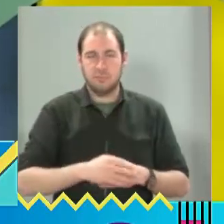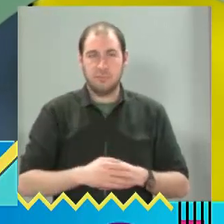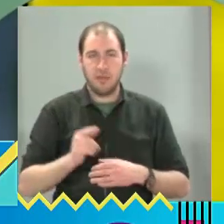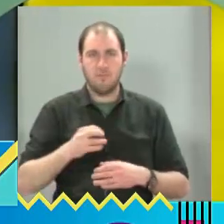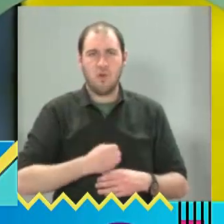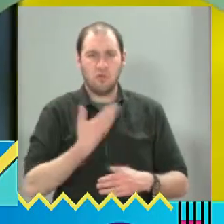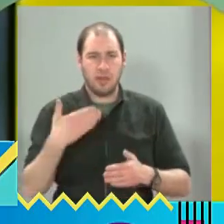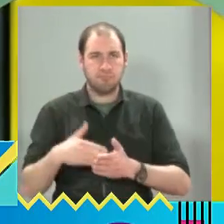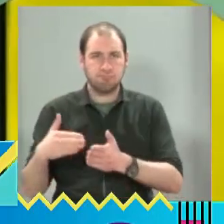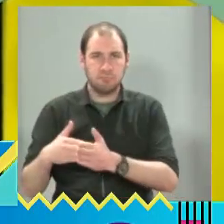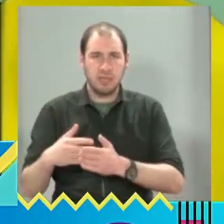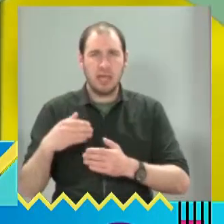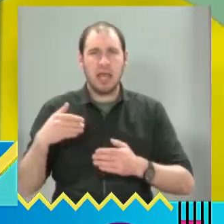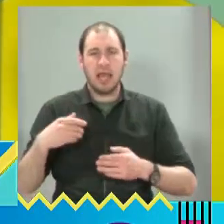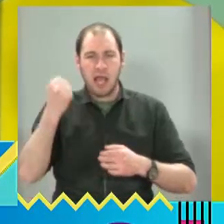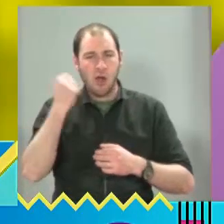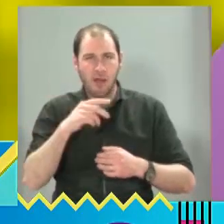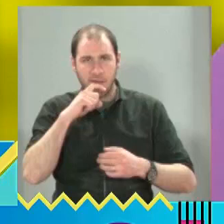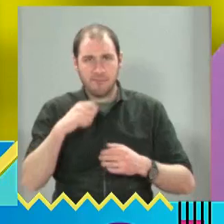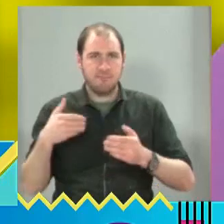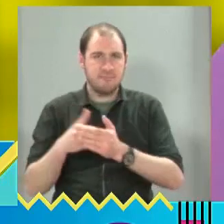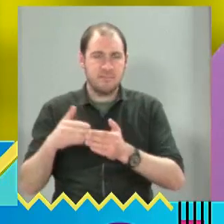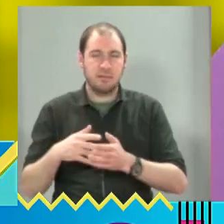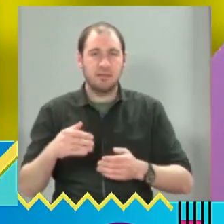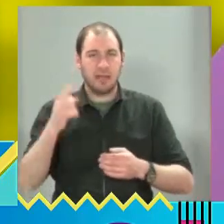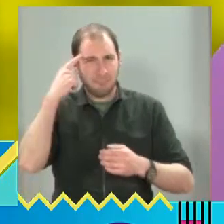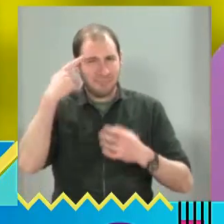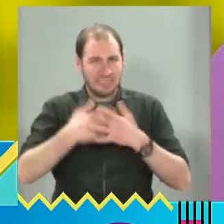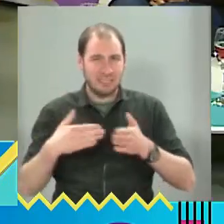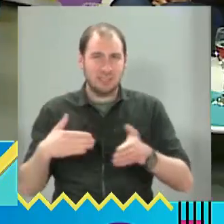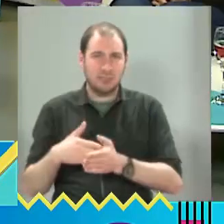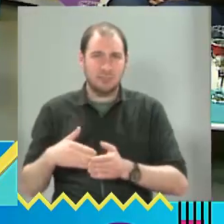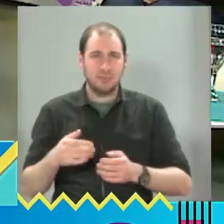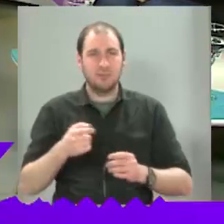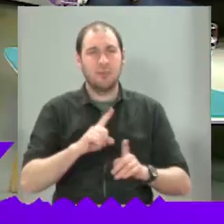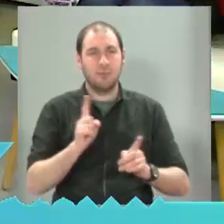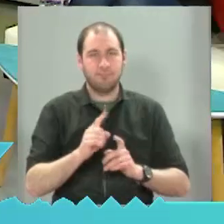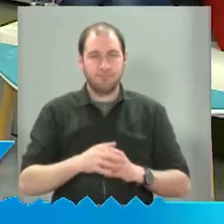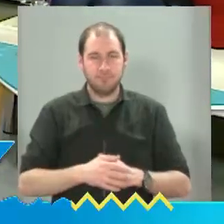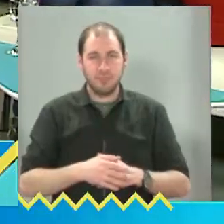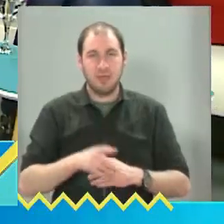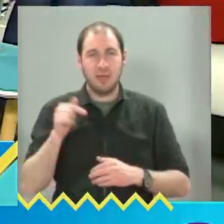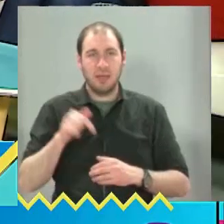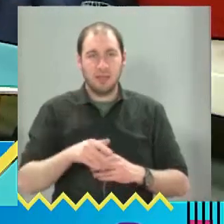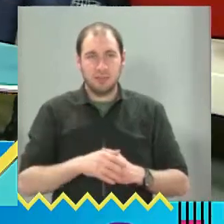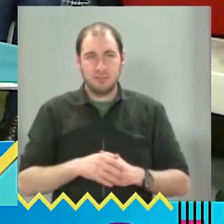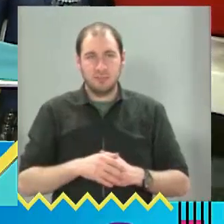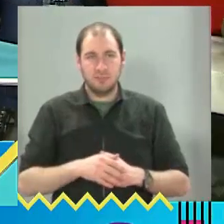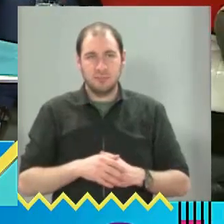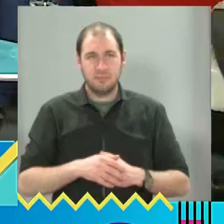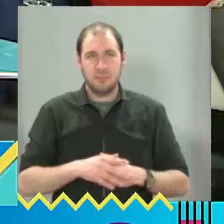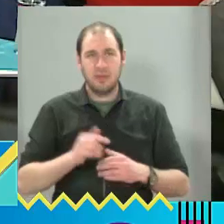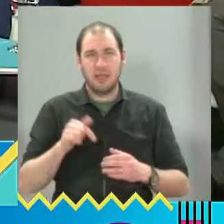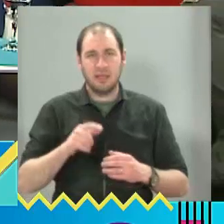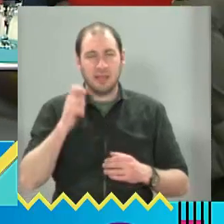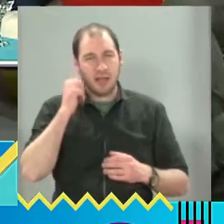voluntad ilimitada, egoísmo ilimitado, racionalidad ilimitada, y no. Entonces eso es el gap, ese es un